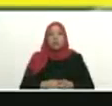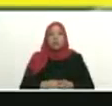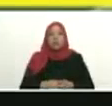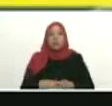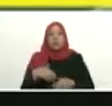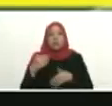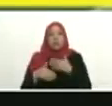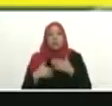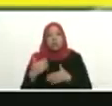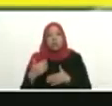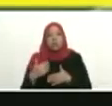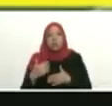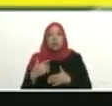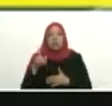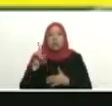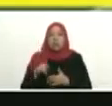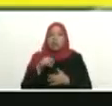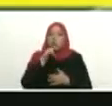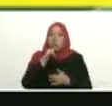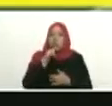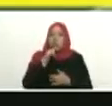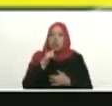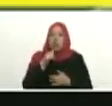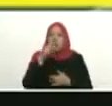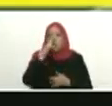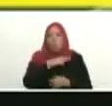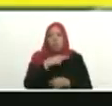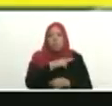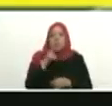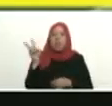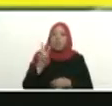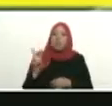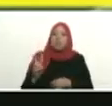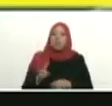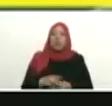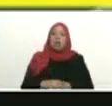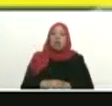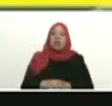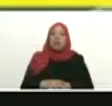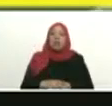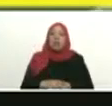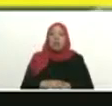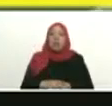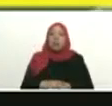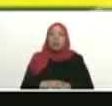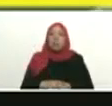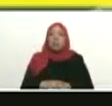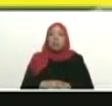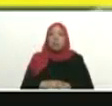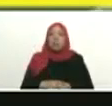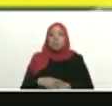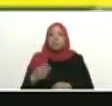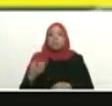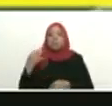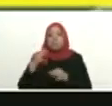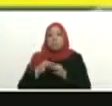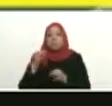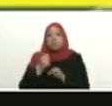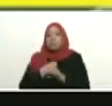empujando, lanzando sillas en un hospital de Venezuela, molesto, etcétera,